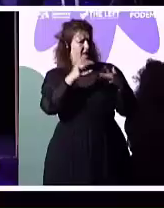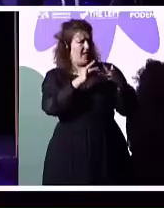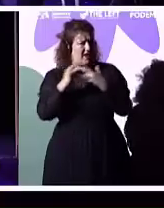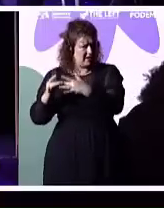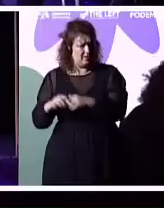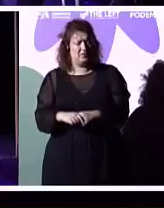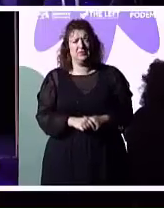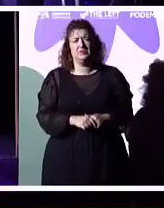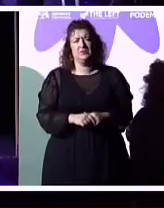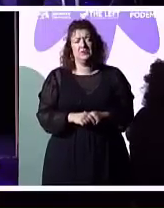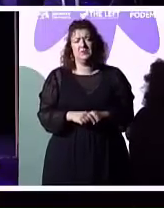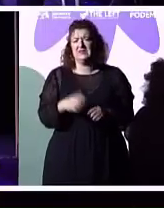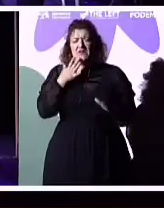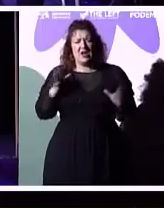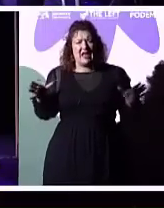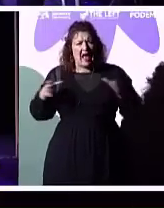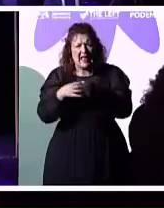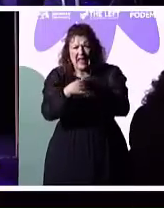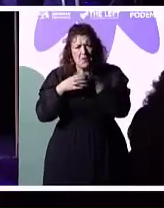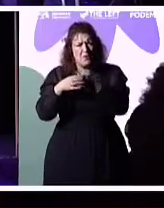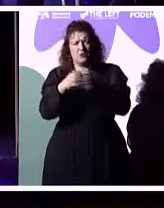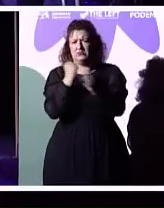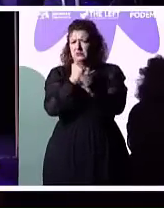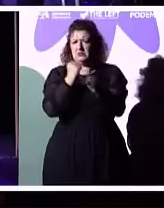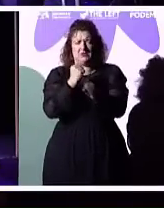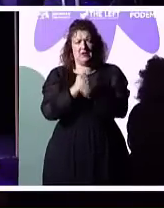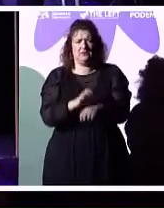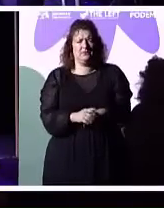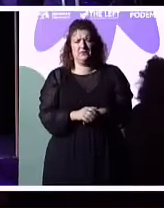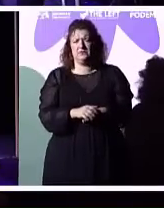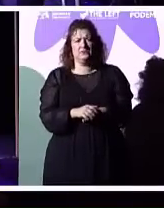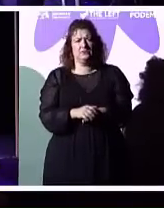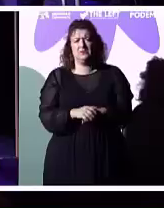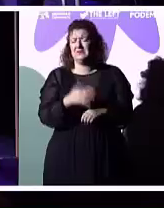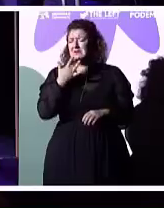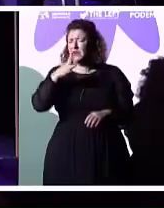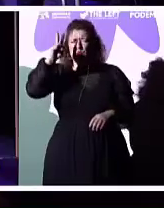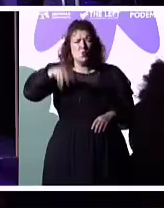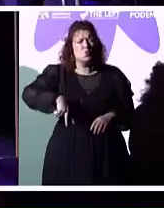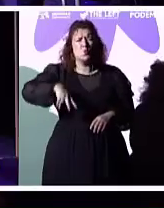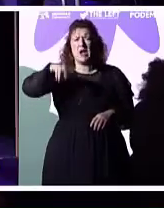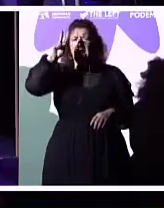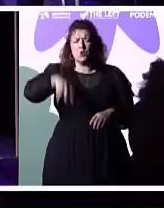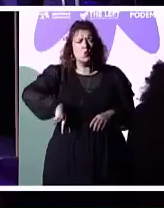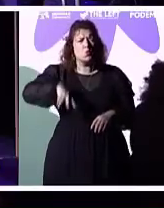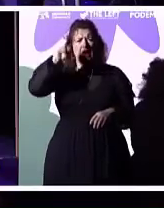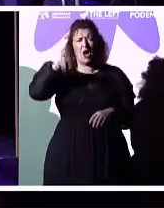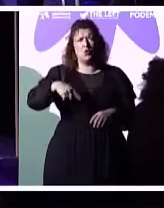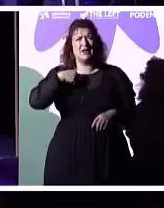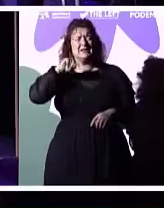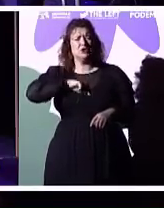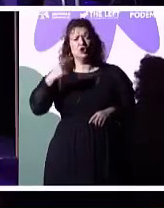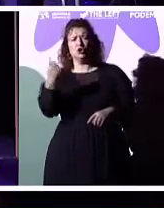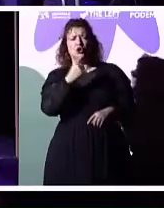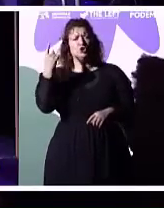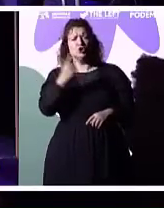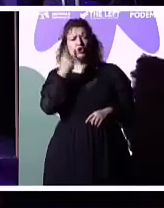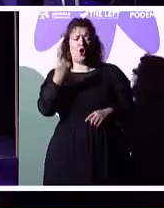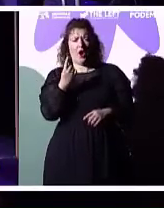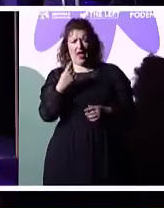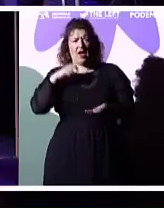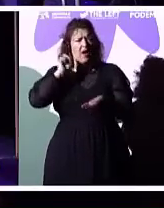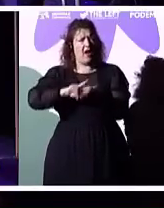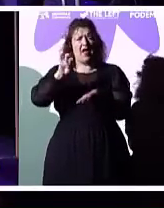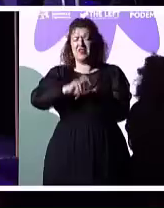hacer equipo saber que nunca nunca nunca caminamos solas y Ser